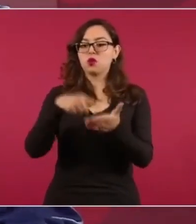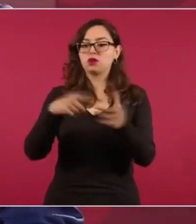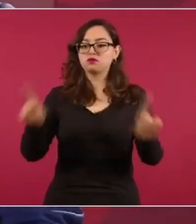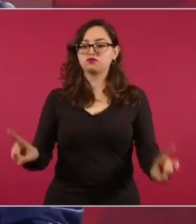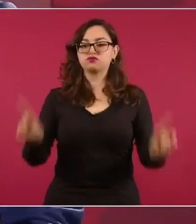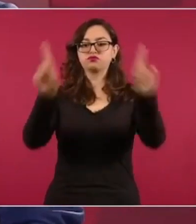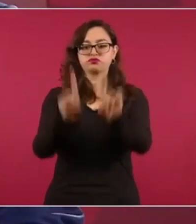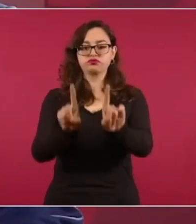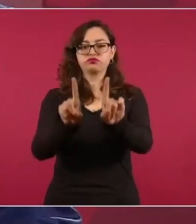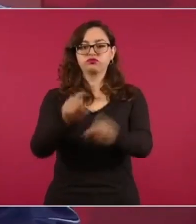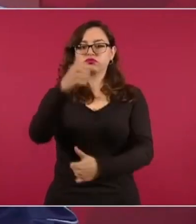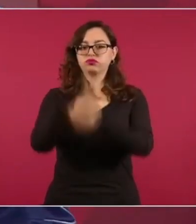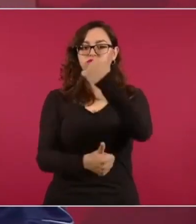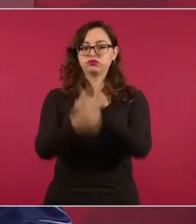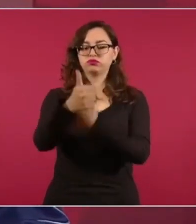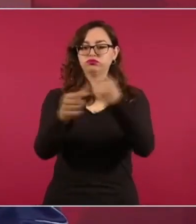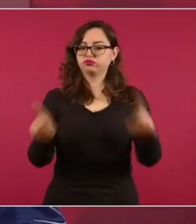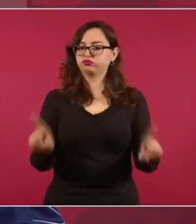En este caso,